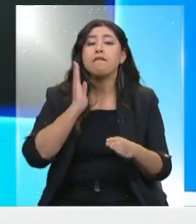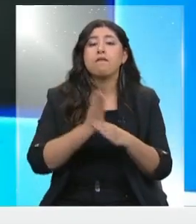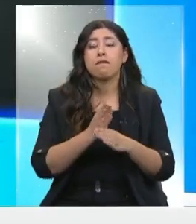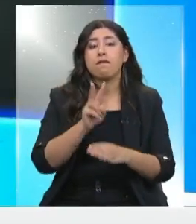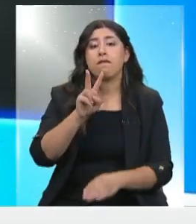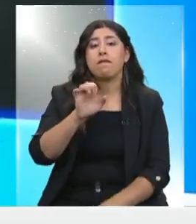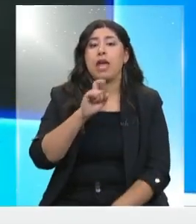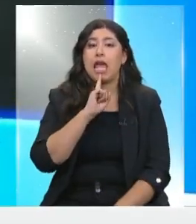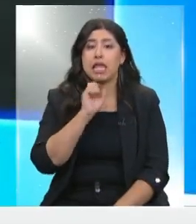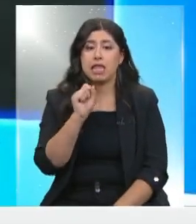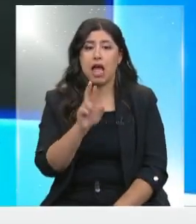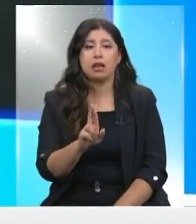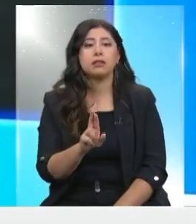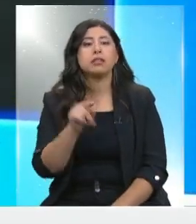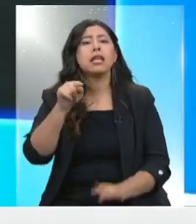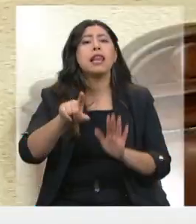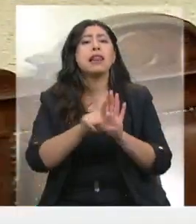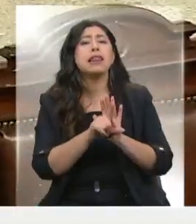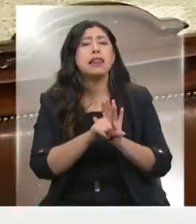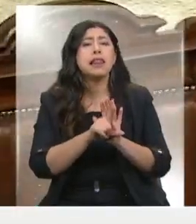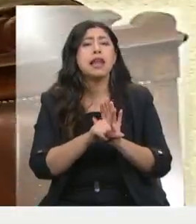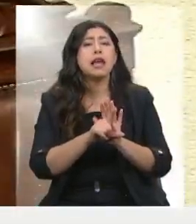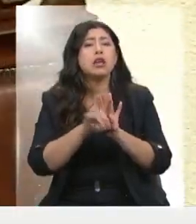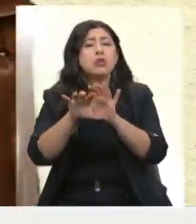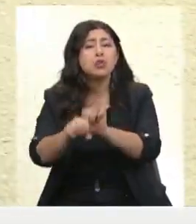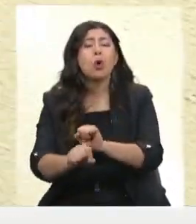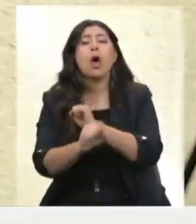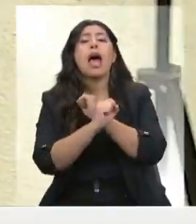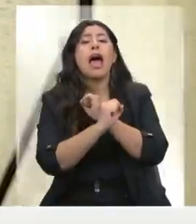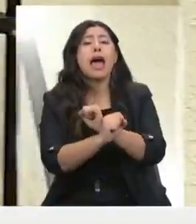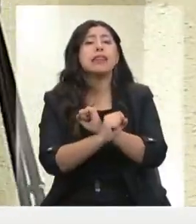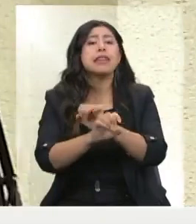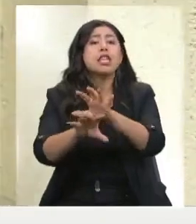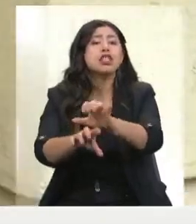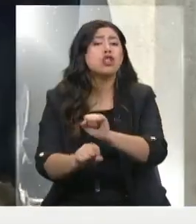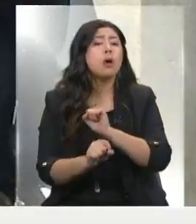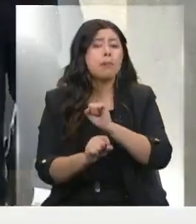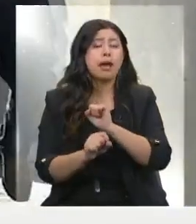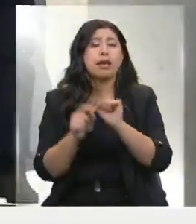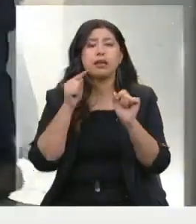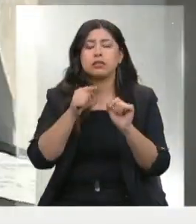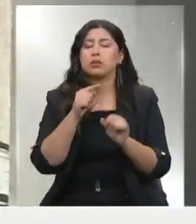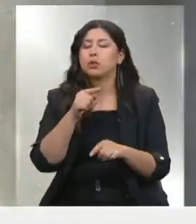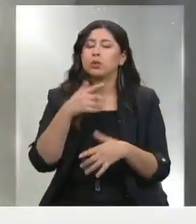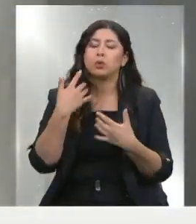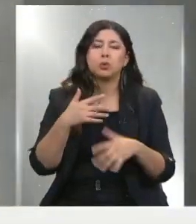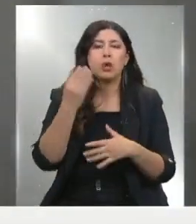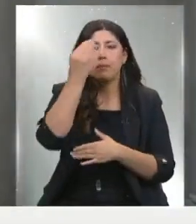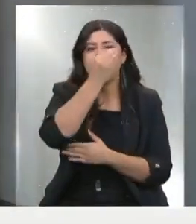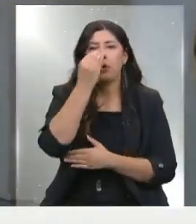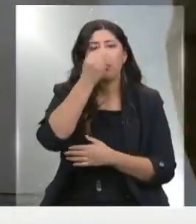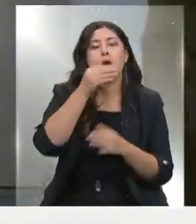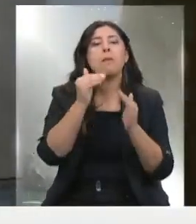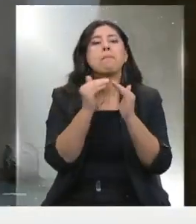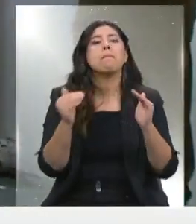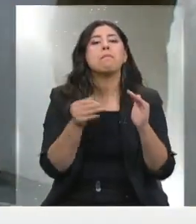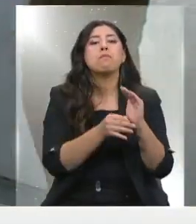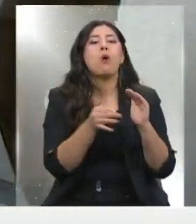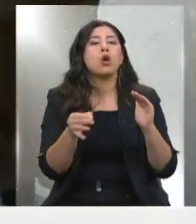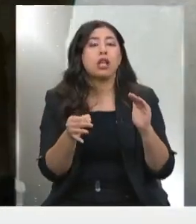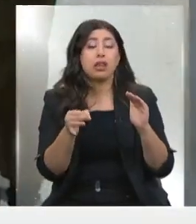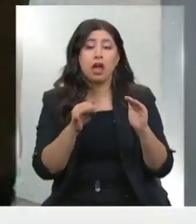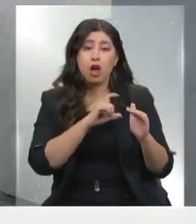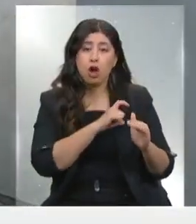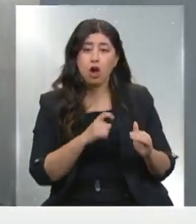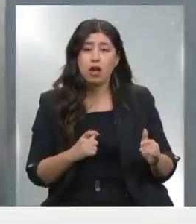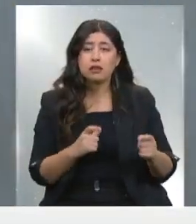de usurpaciones, o también conocida como ley antitomas, es un dolor de cabeza para la moneda. Hasta último minuto, el